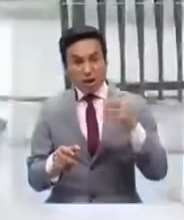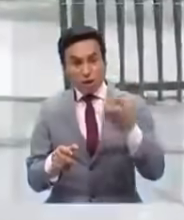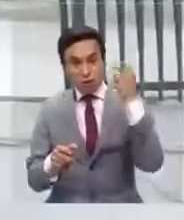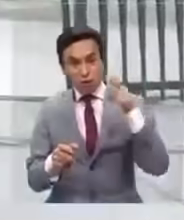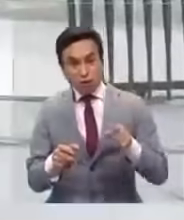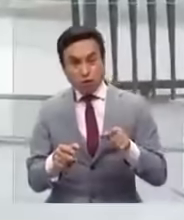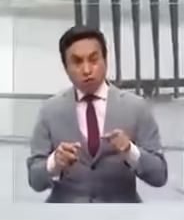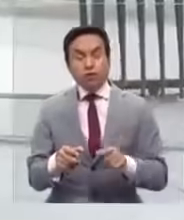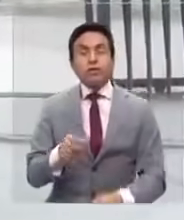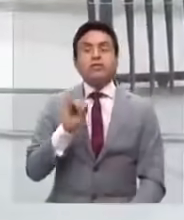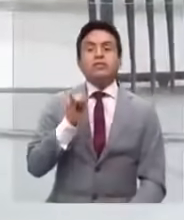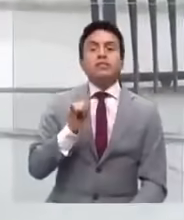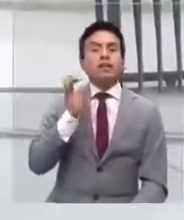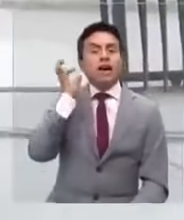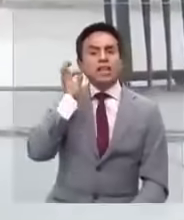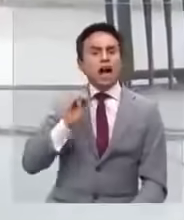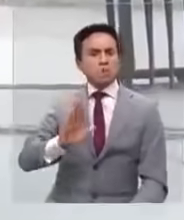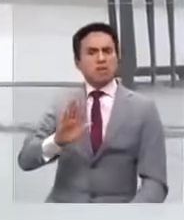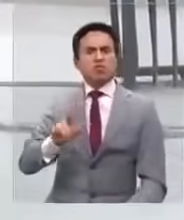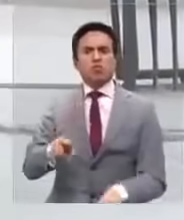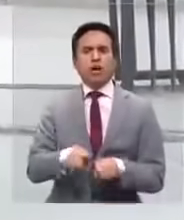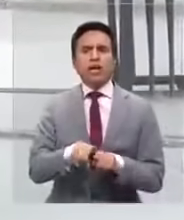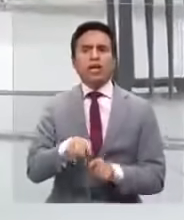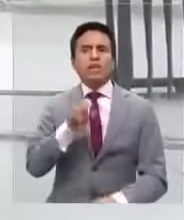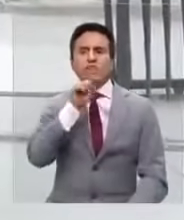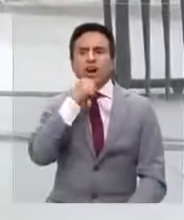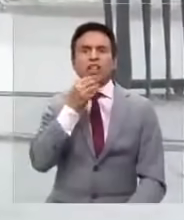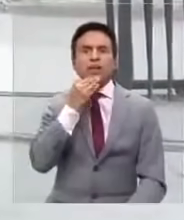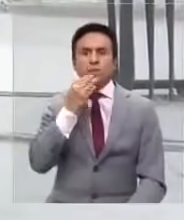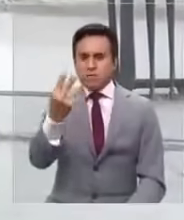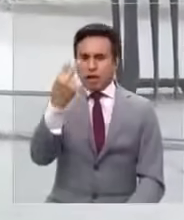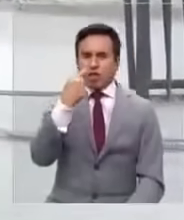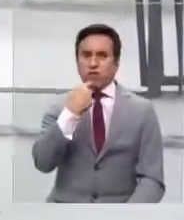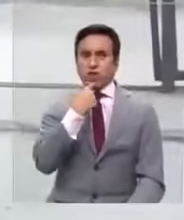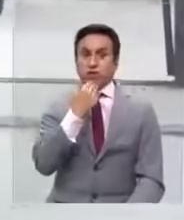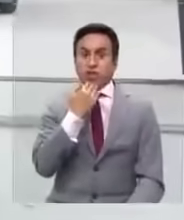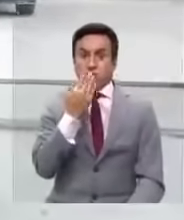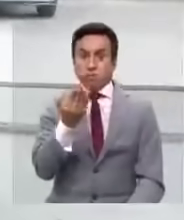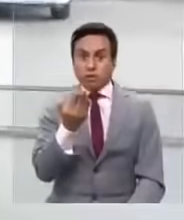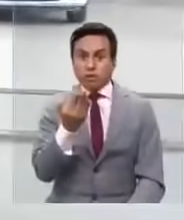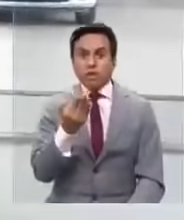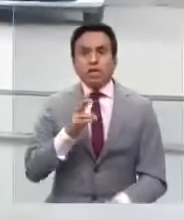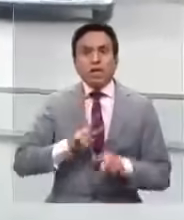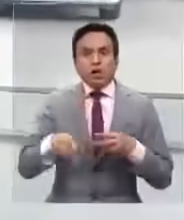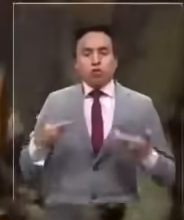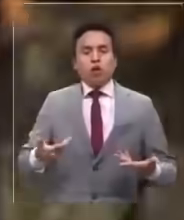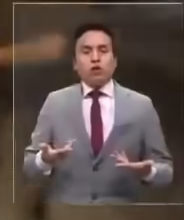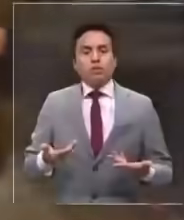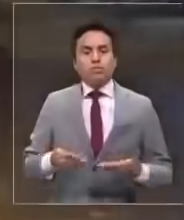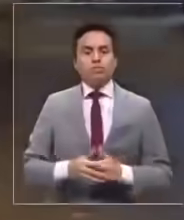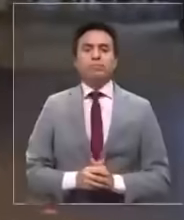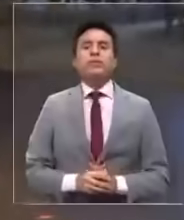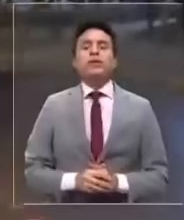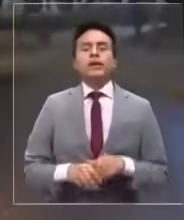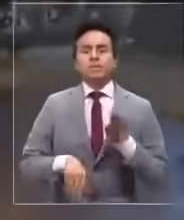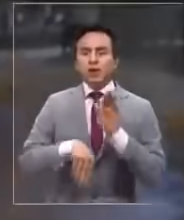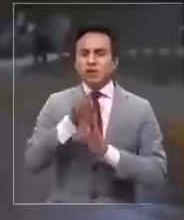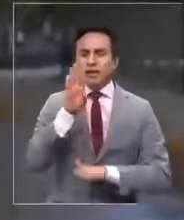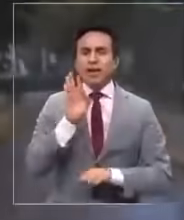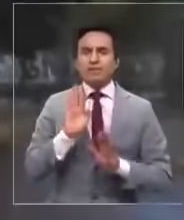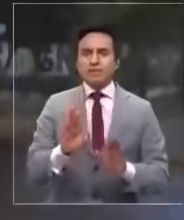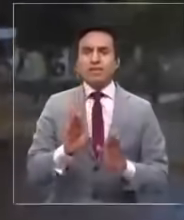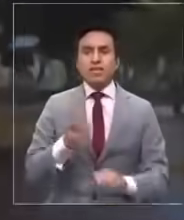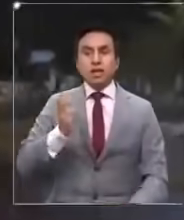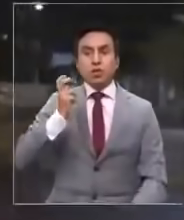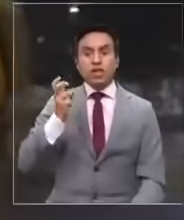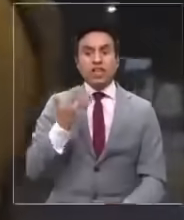señora? Sí, y la galla que me amenazó y acá viendo otra vieja que también me anda mirando feo, ¿cachai? Entonces, claro. ¿Qué hago yo ahora? En la mayoría de los casos,